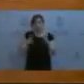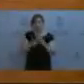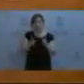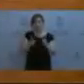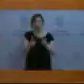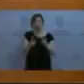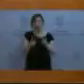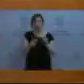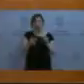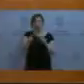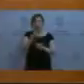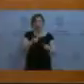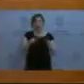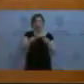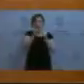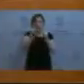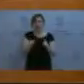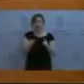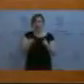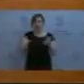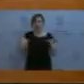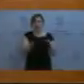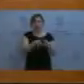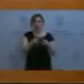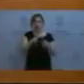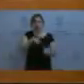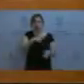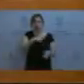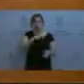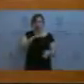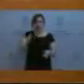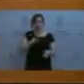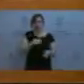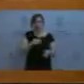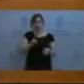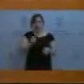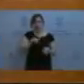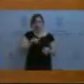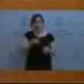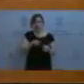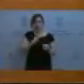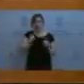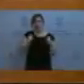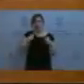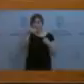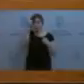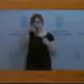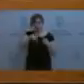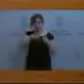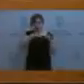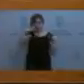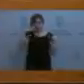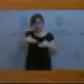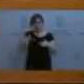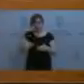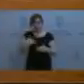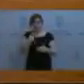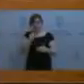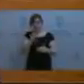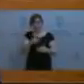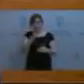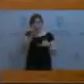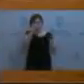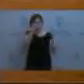prerrománico en conjunto, mientras no seamos capaces de que sigamos teniendo una escasa presencia en la vida cultural y educativa de Asturias, porque usted lo sabe, además es